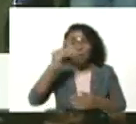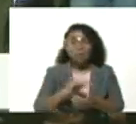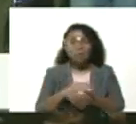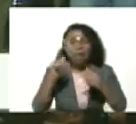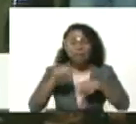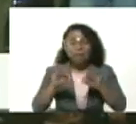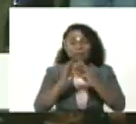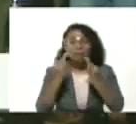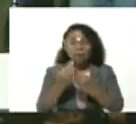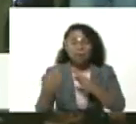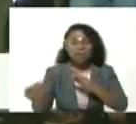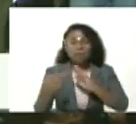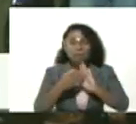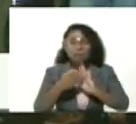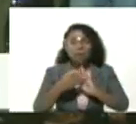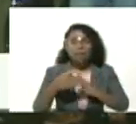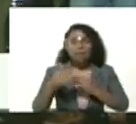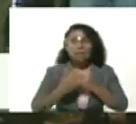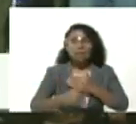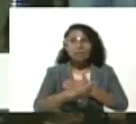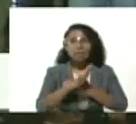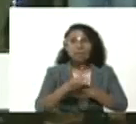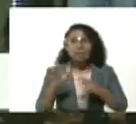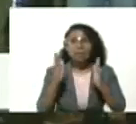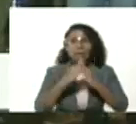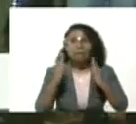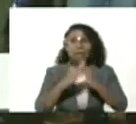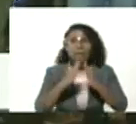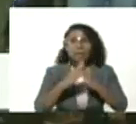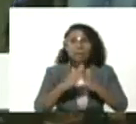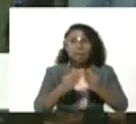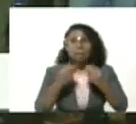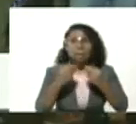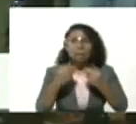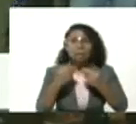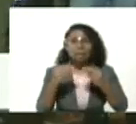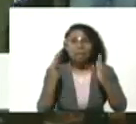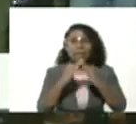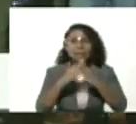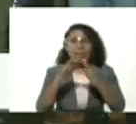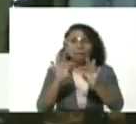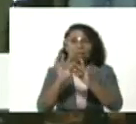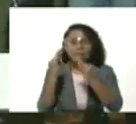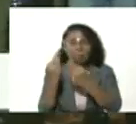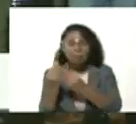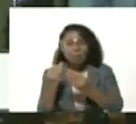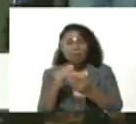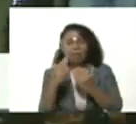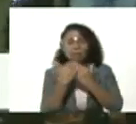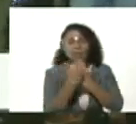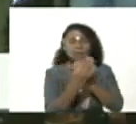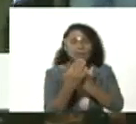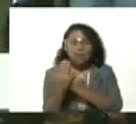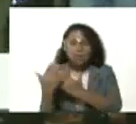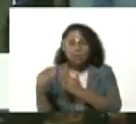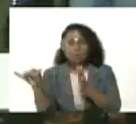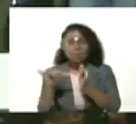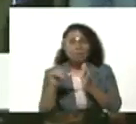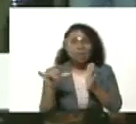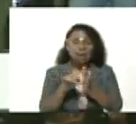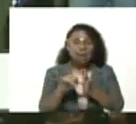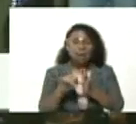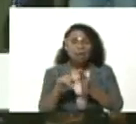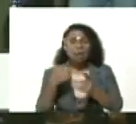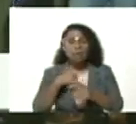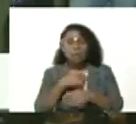estas familias afectadas han salido de sus hogares para casas de familiares, vecinos, allegados.